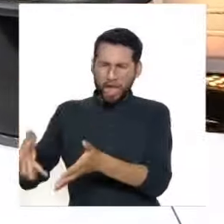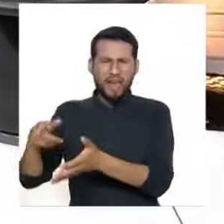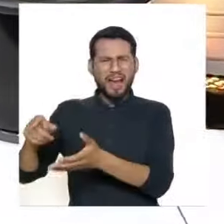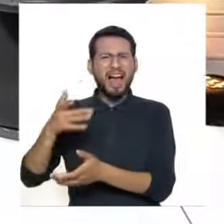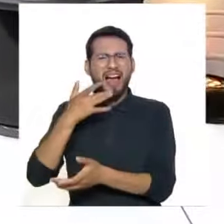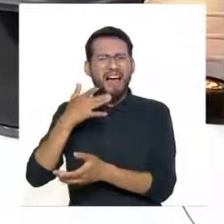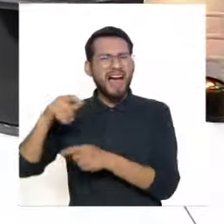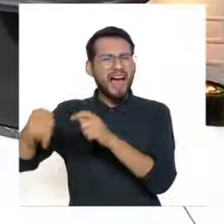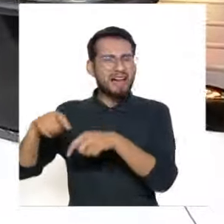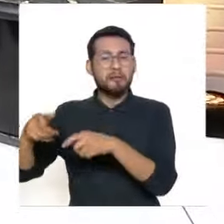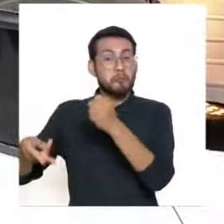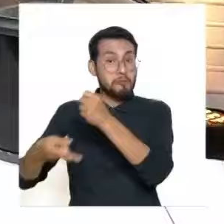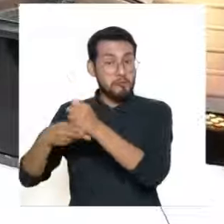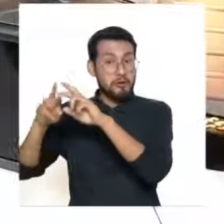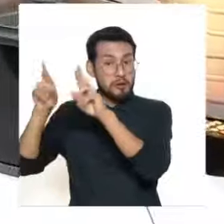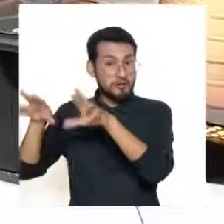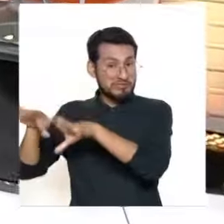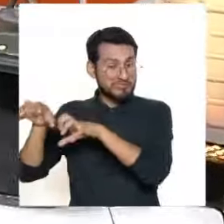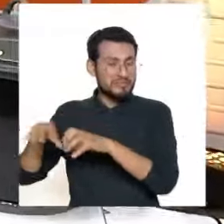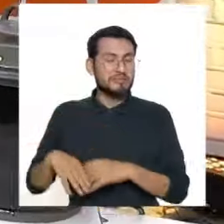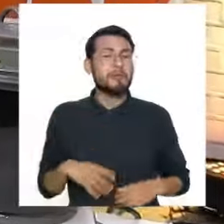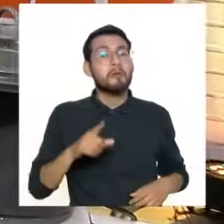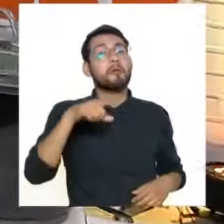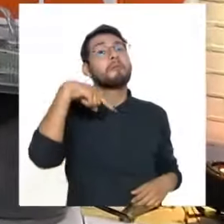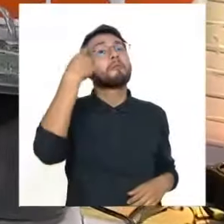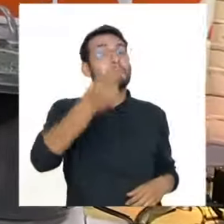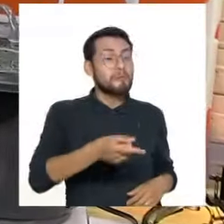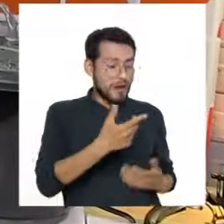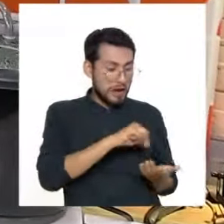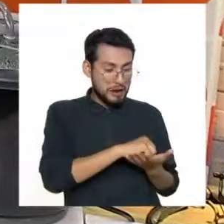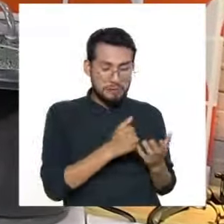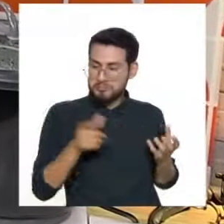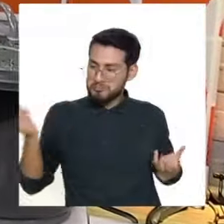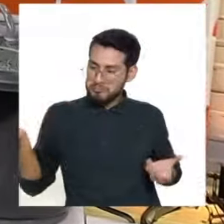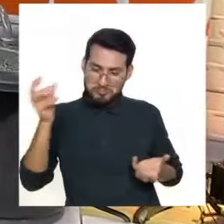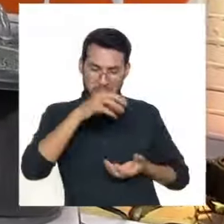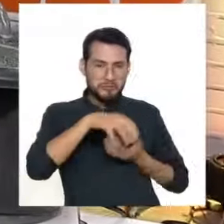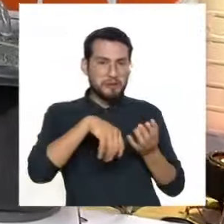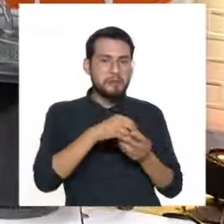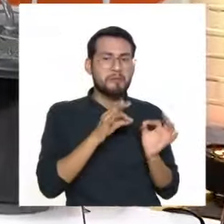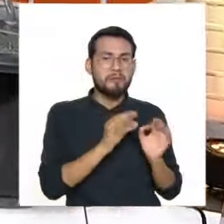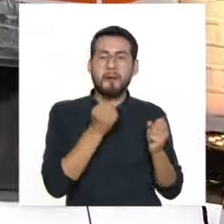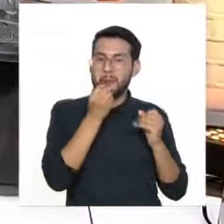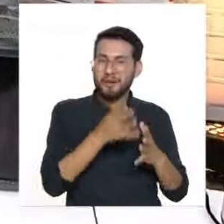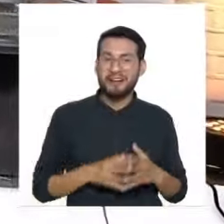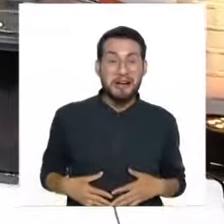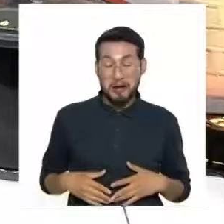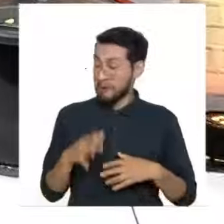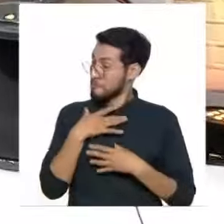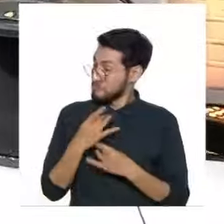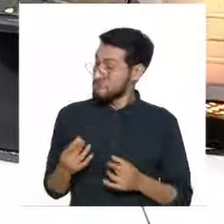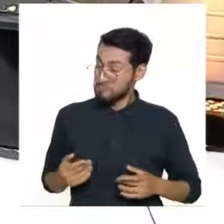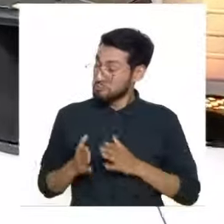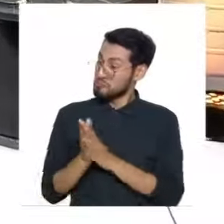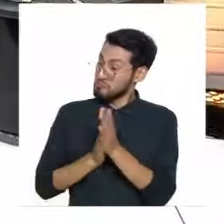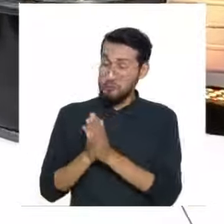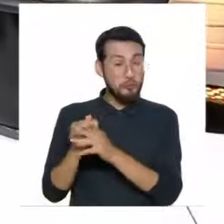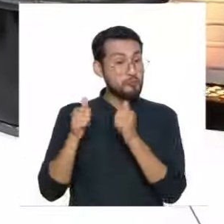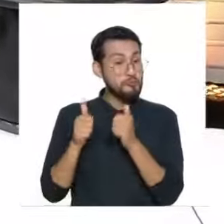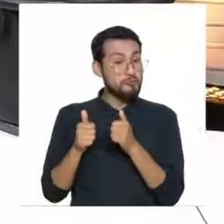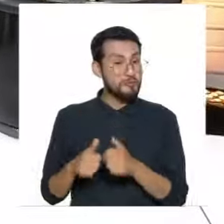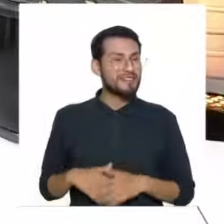demasiado lo guardas un poquito lo congelas y para una próxima oportunidad solamente con arrocito blanco me gusta eso me gusta